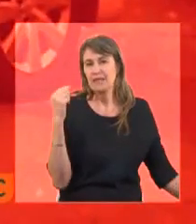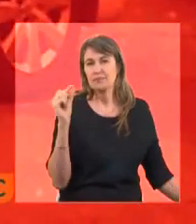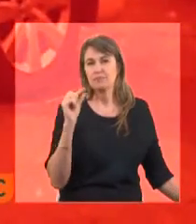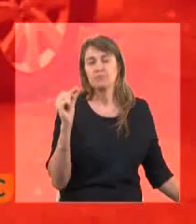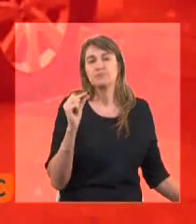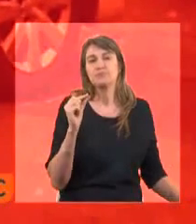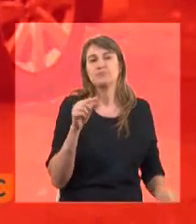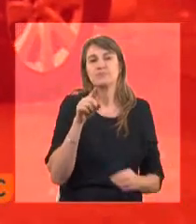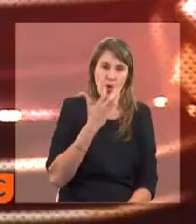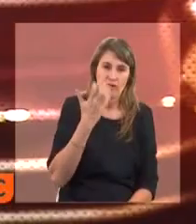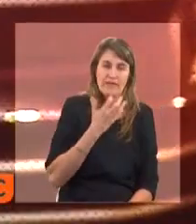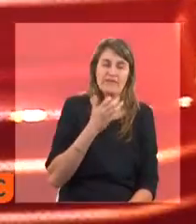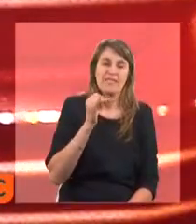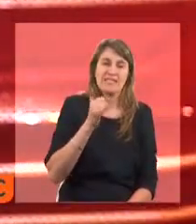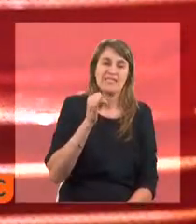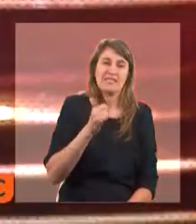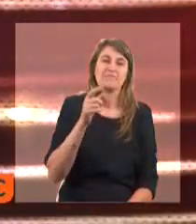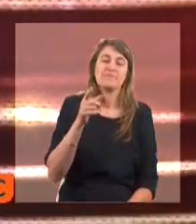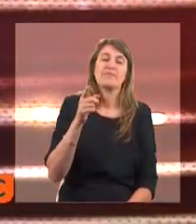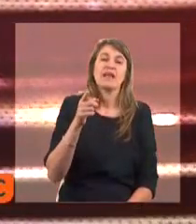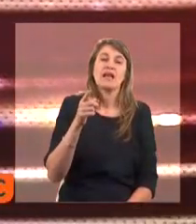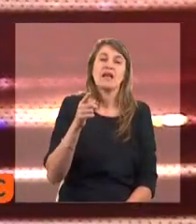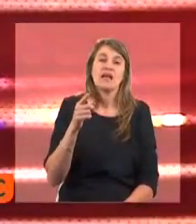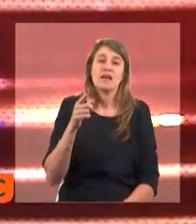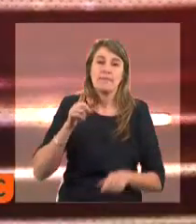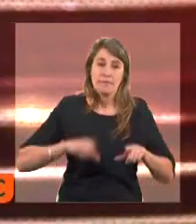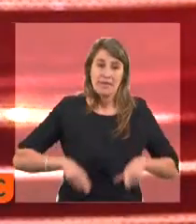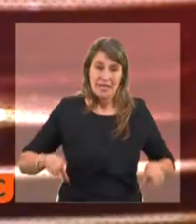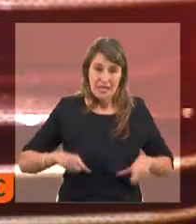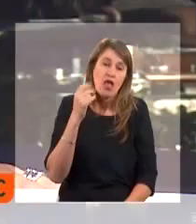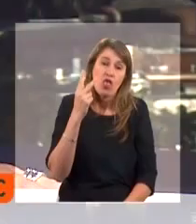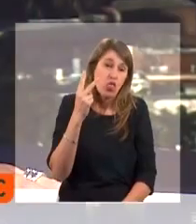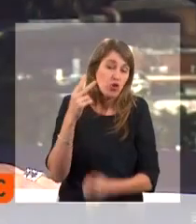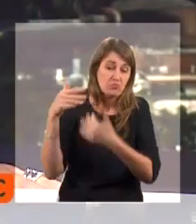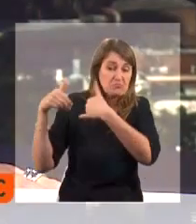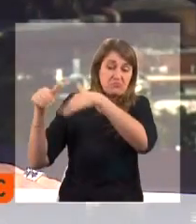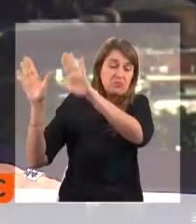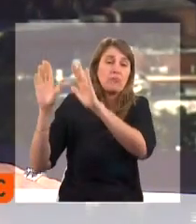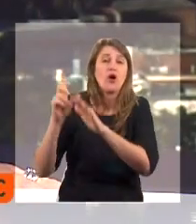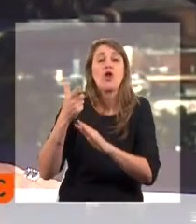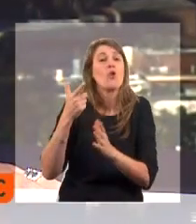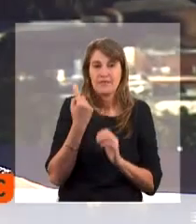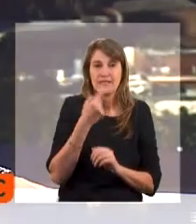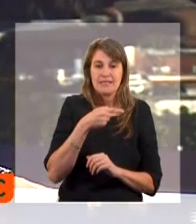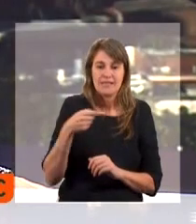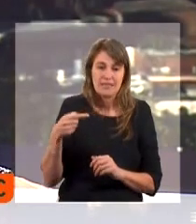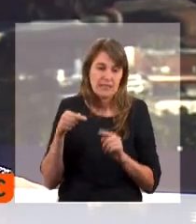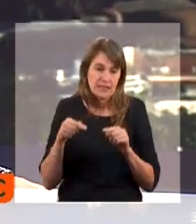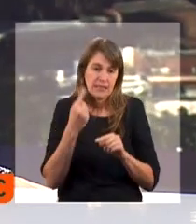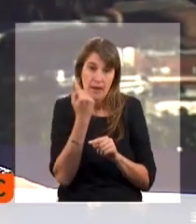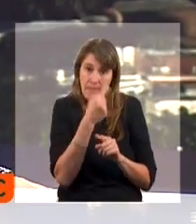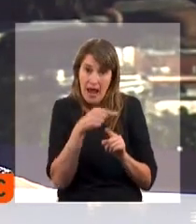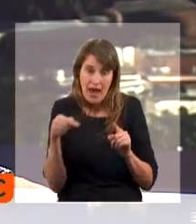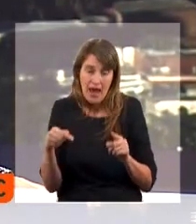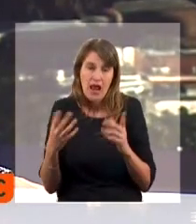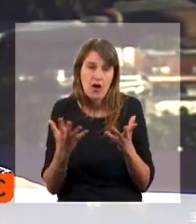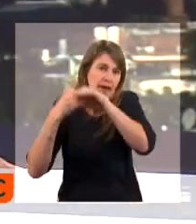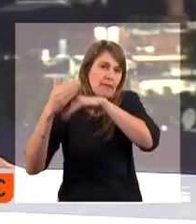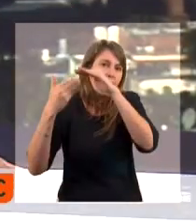Que hablar del fallecimiento. Habló el ministro del Interior, Luis Alberto Carlos, ante la justicia. Publicado por Salud